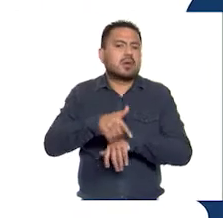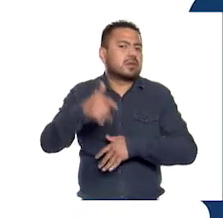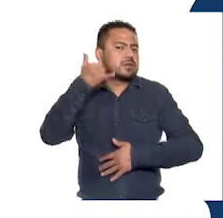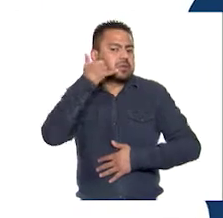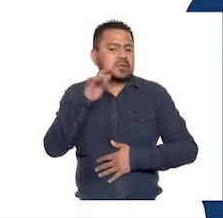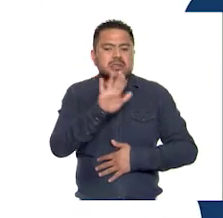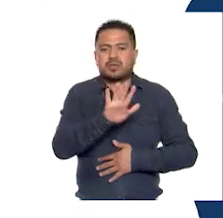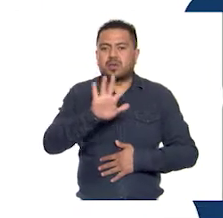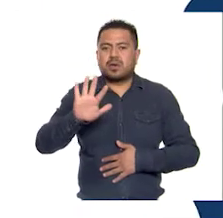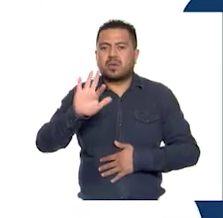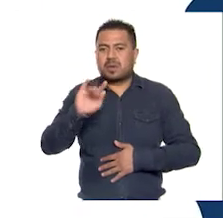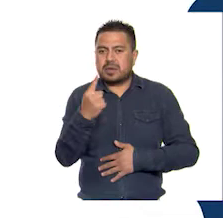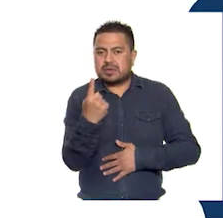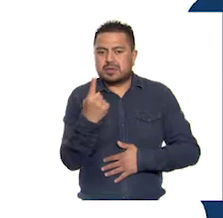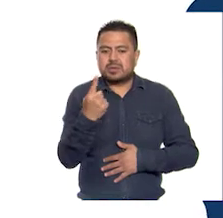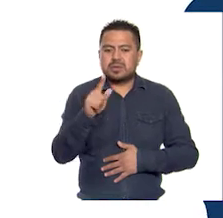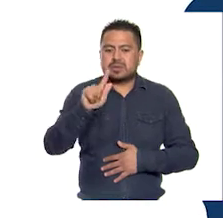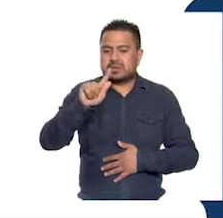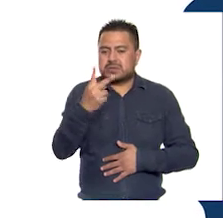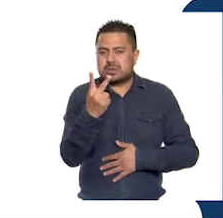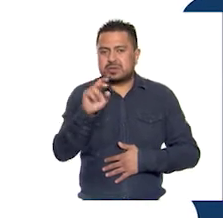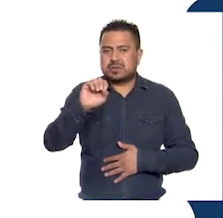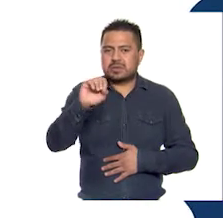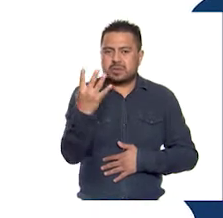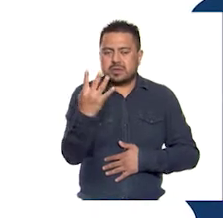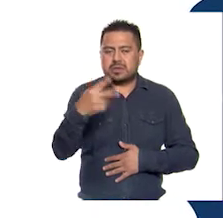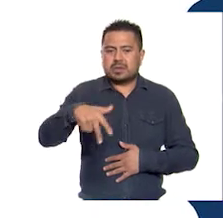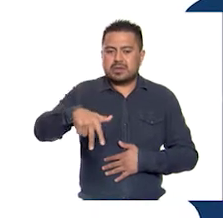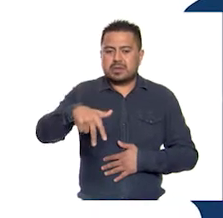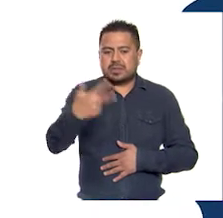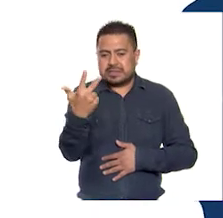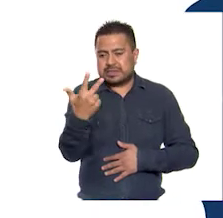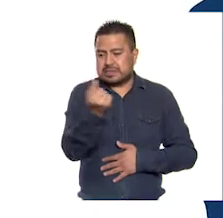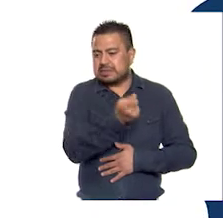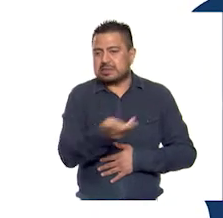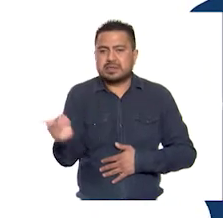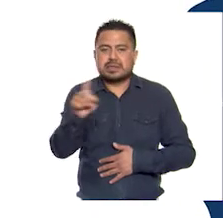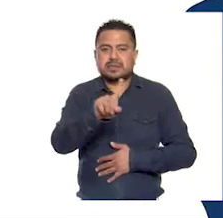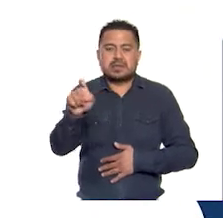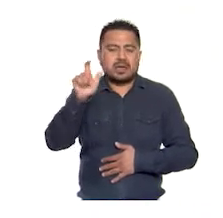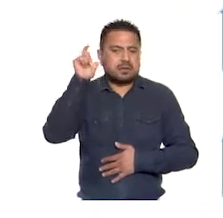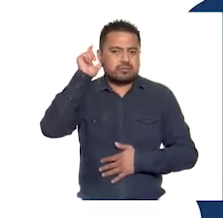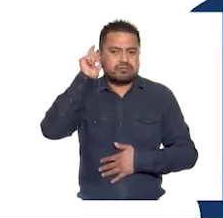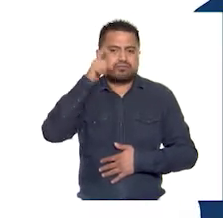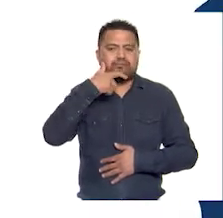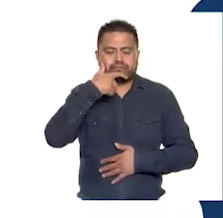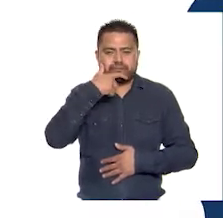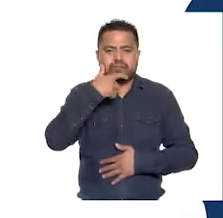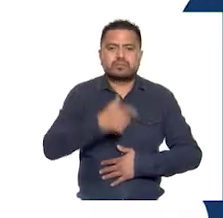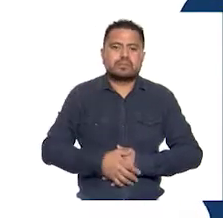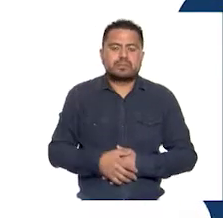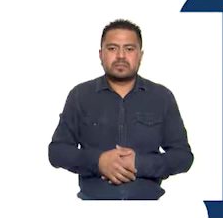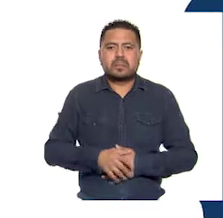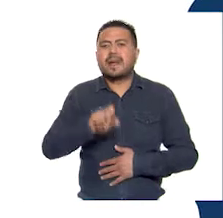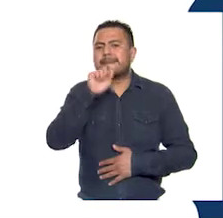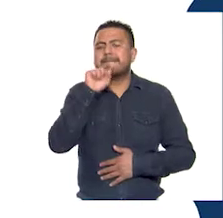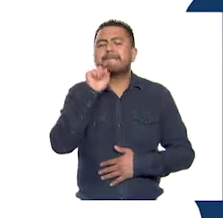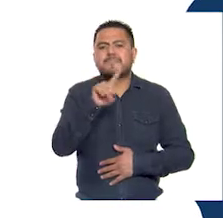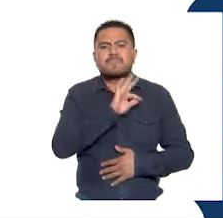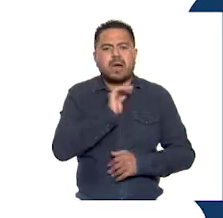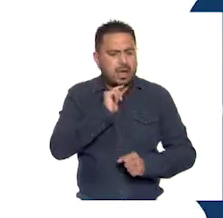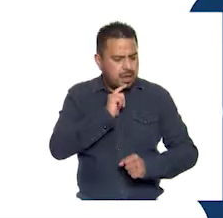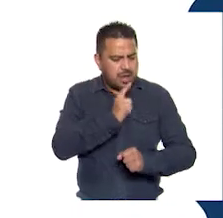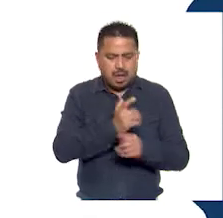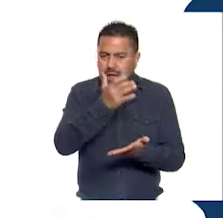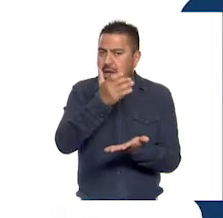teléfono 55 41 72 04 13 con 100 líneas. También puedes encontrar